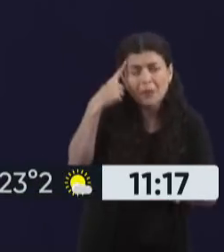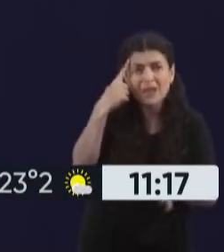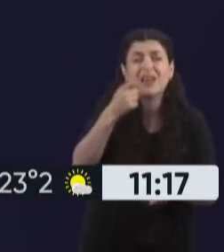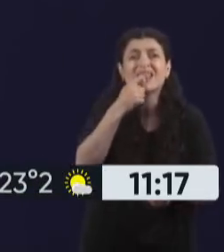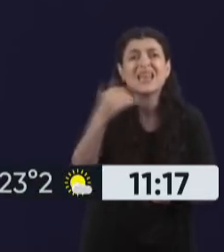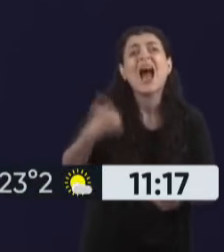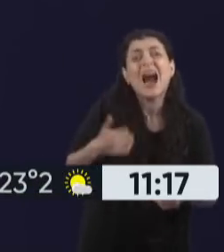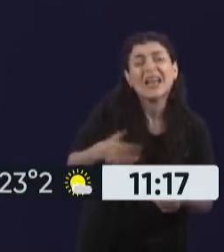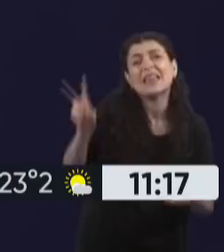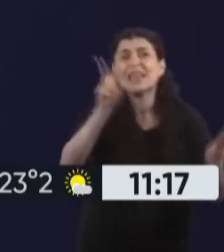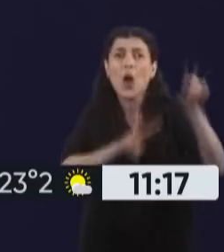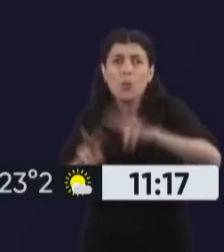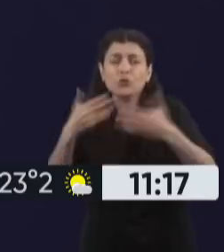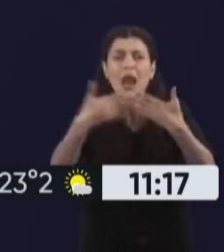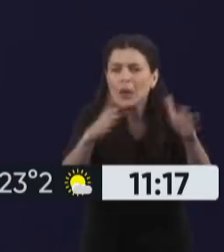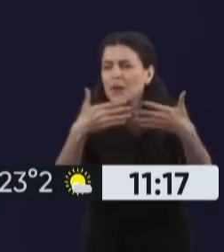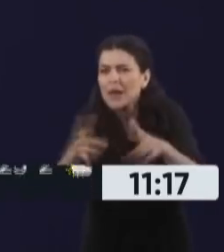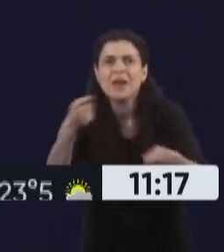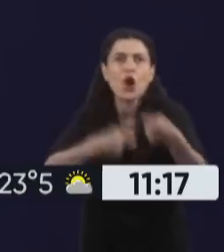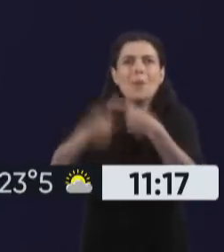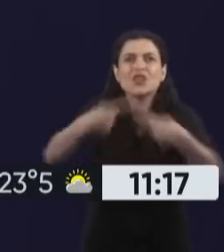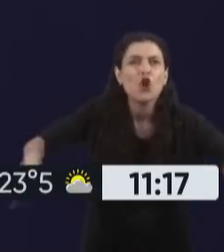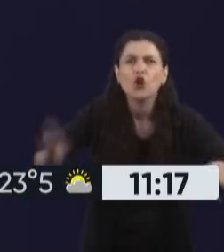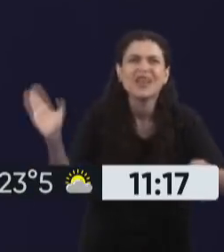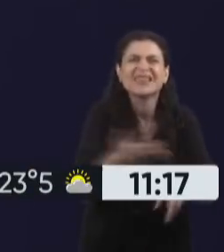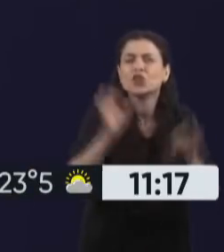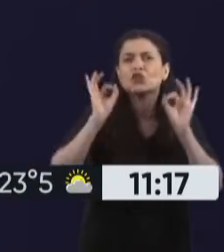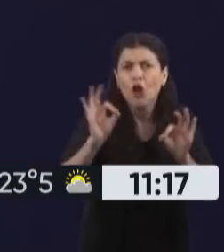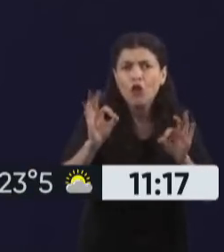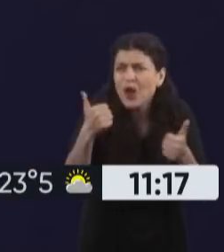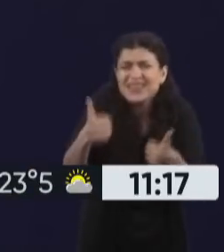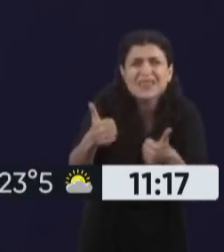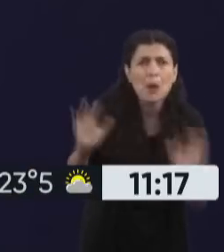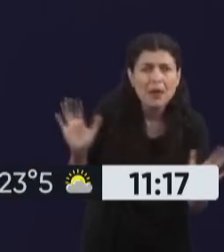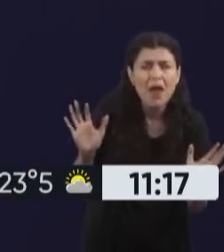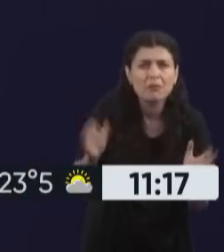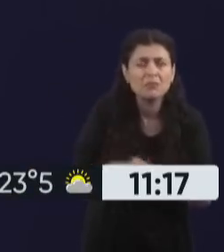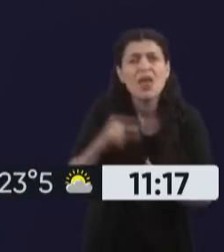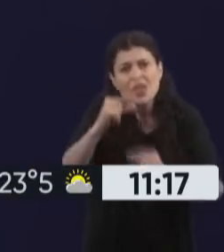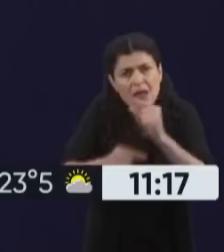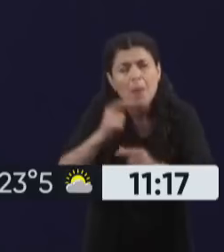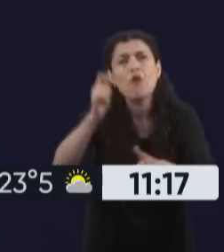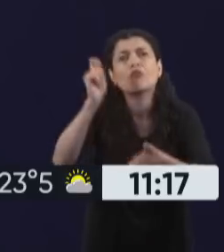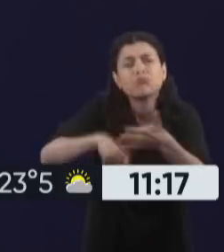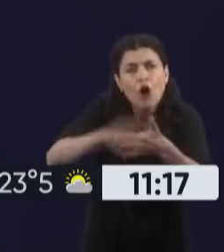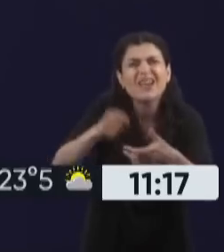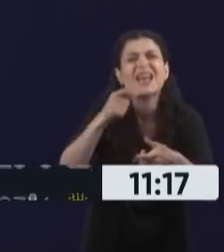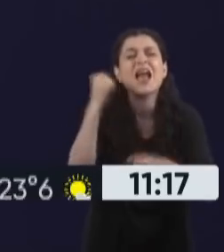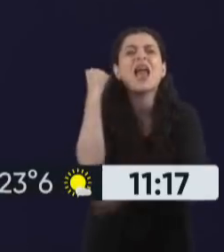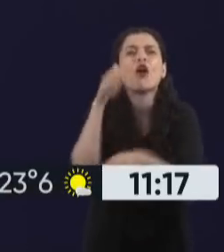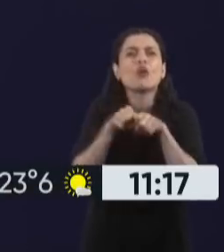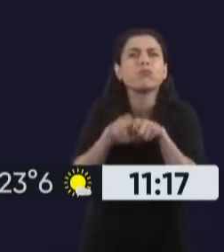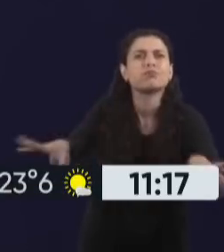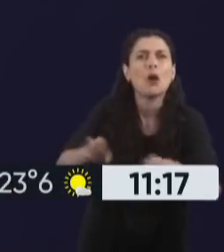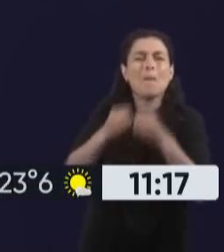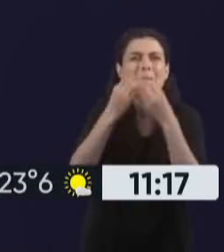que Argentina quiera ser más libre, acceder a otro tipo de condiciones y expandir su economía en base a la